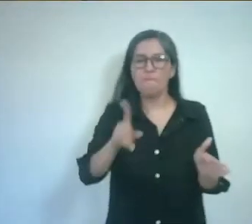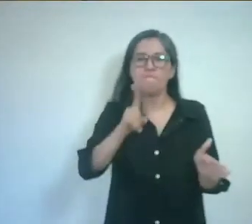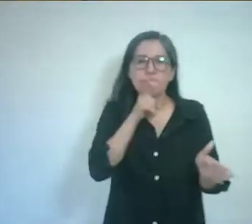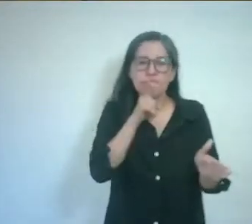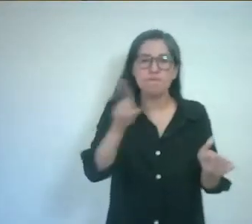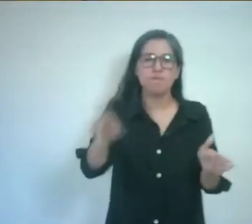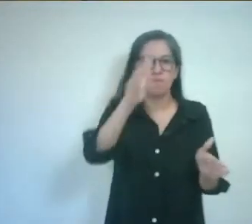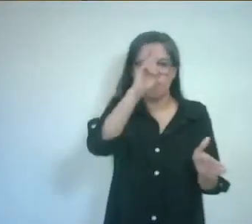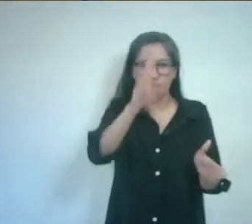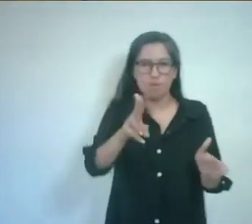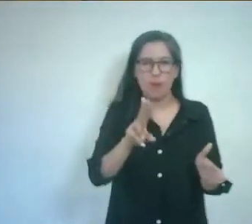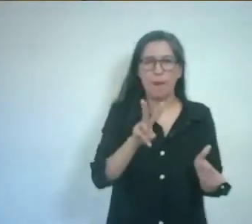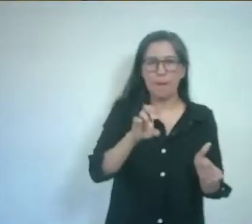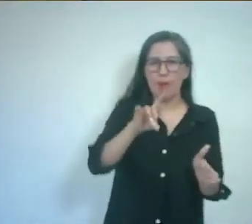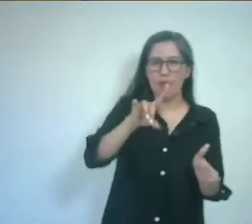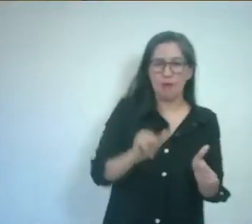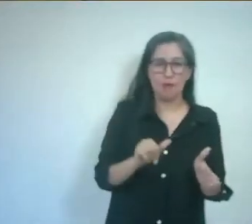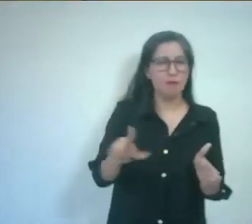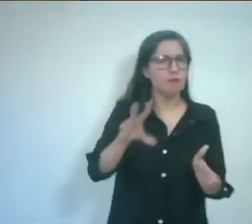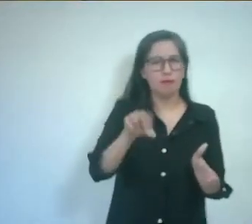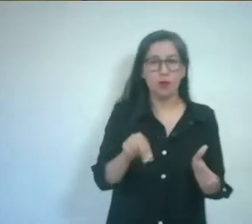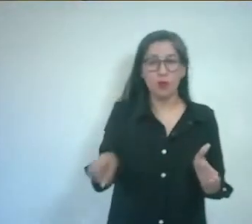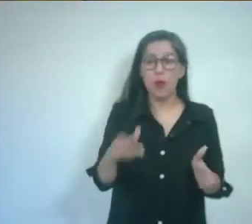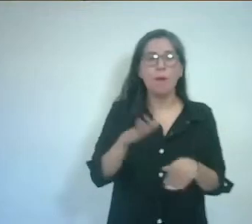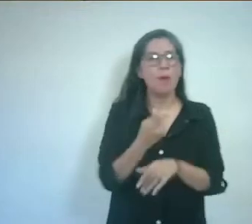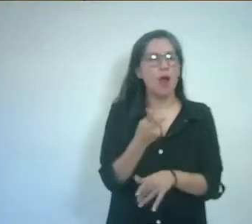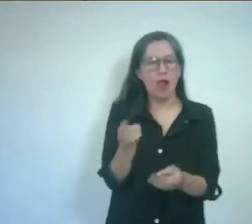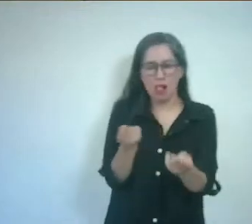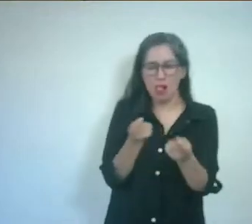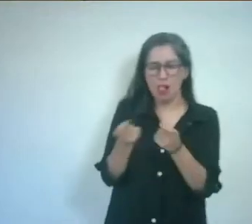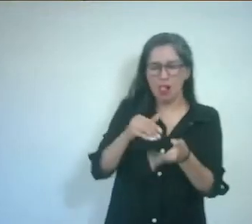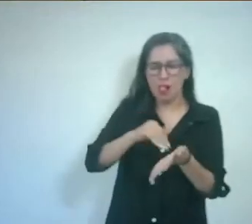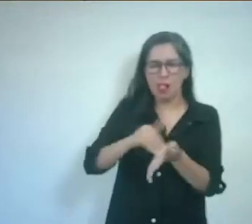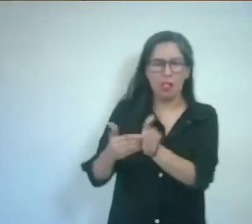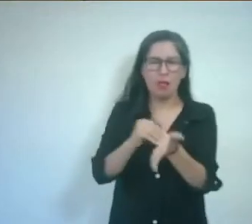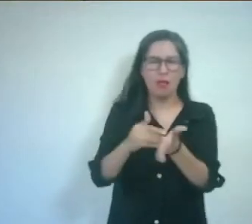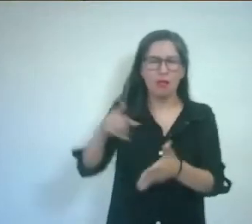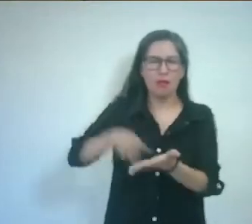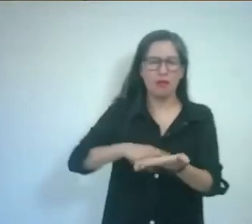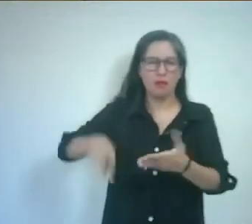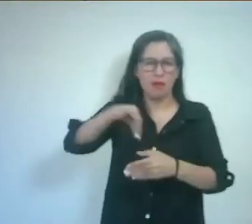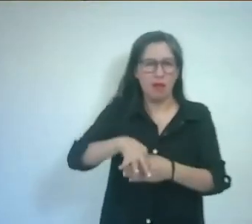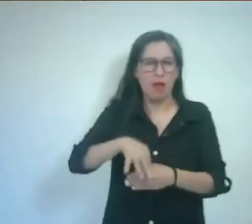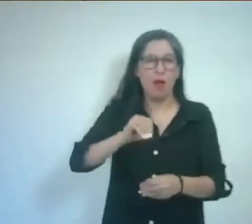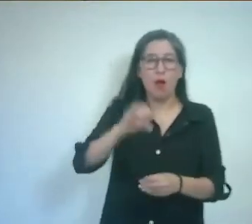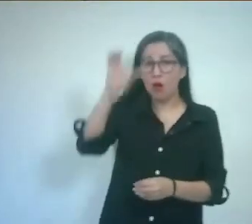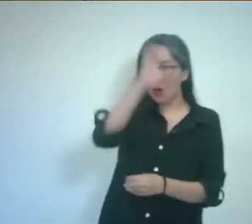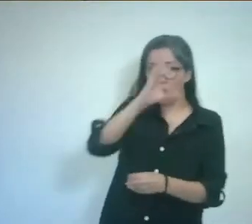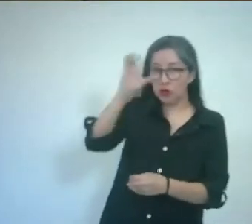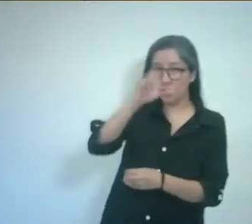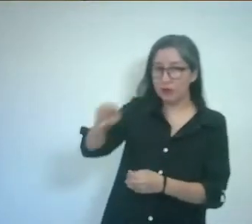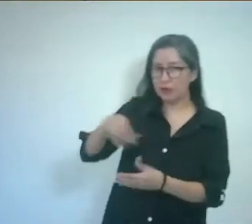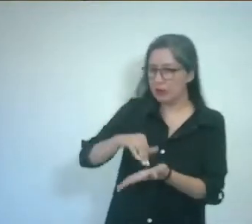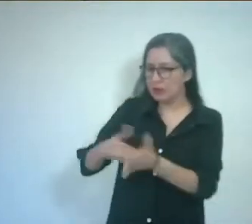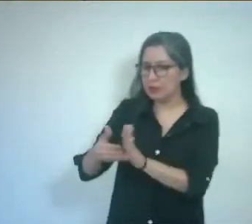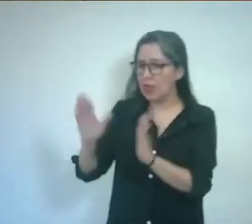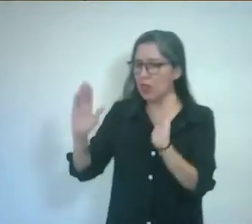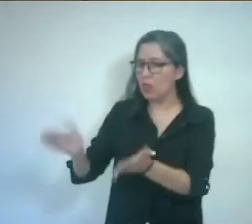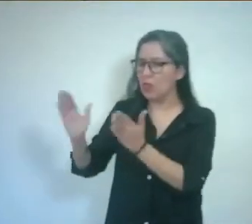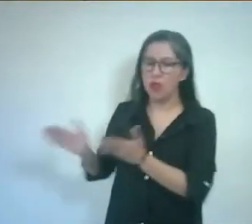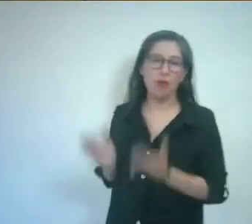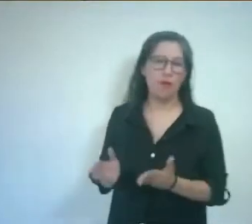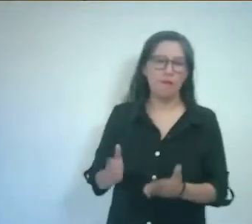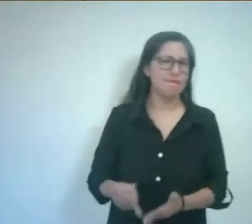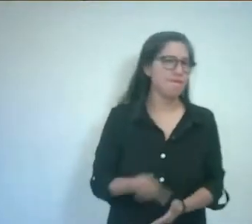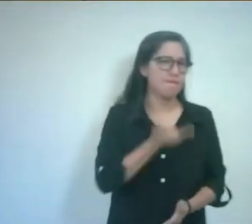ley. Todo intento por manipular el voto, por tratar de comprar las conciencias o coaccionar el sentido del mismo es una falta